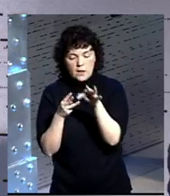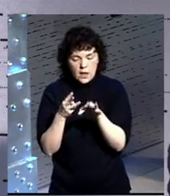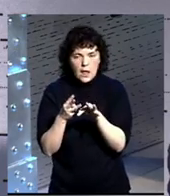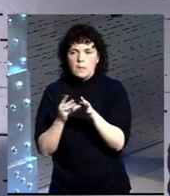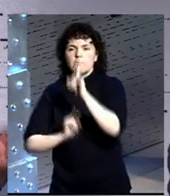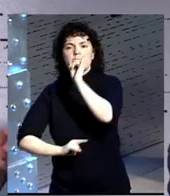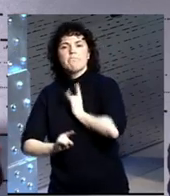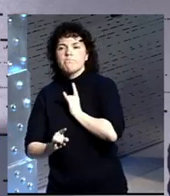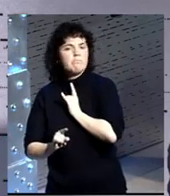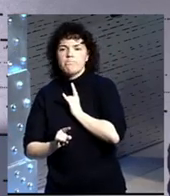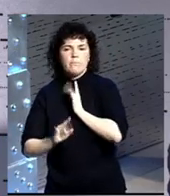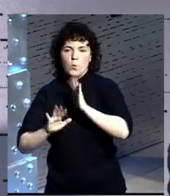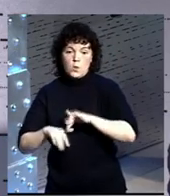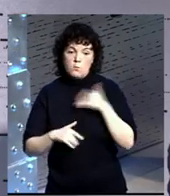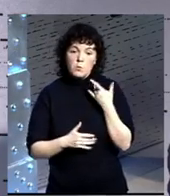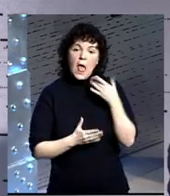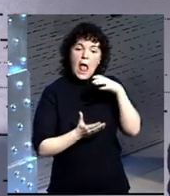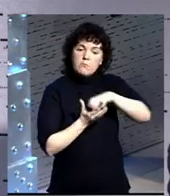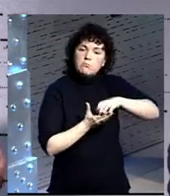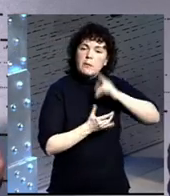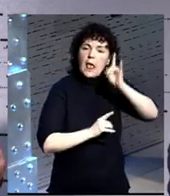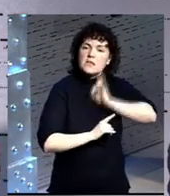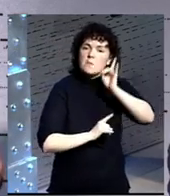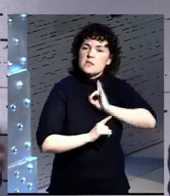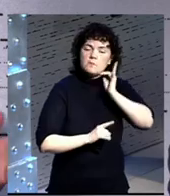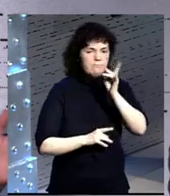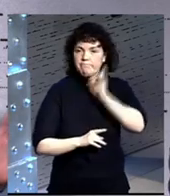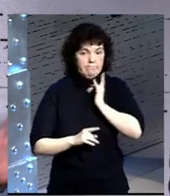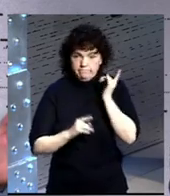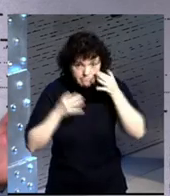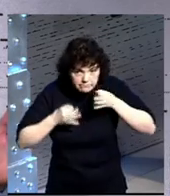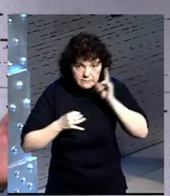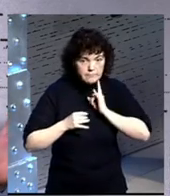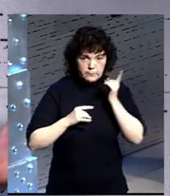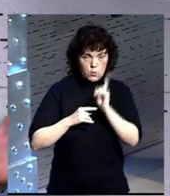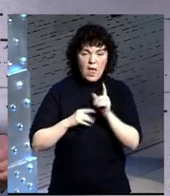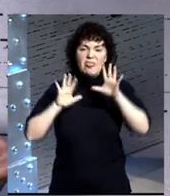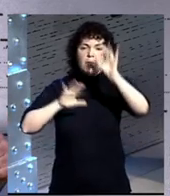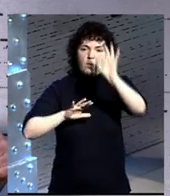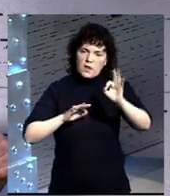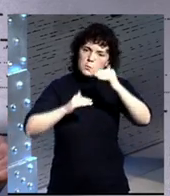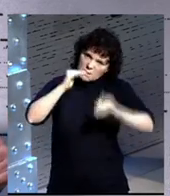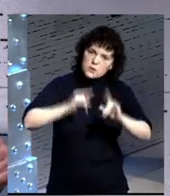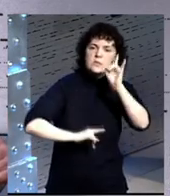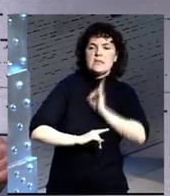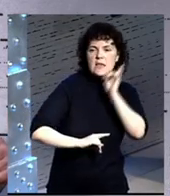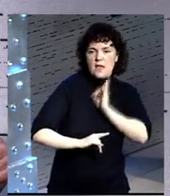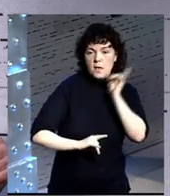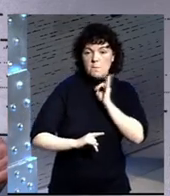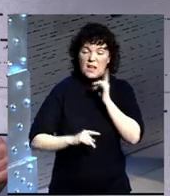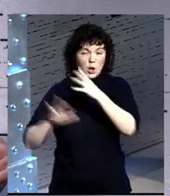por teléfono al call center que hemos puesto con toda nuestra ilusión y no nos llaman. Nos llama a menos de un 10% de los usuarios. El